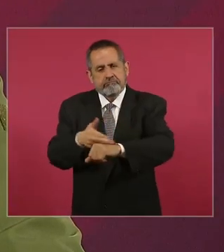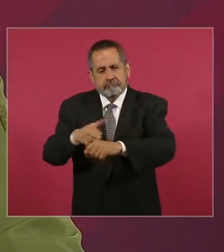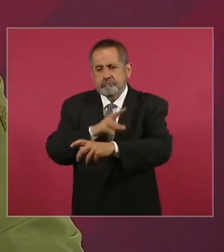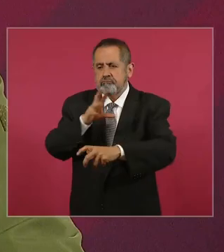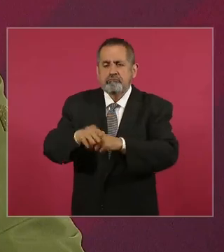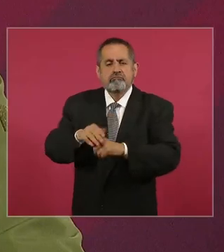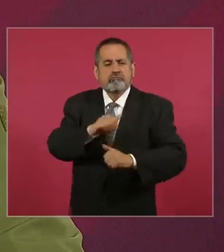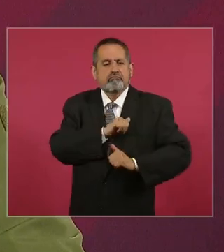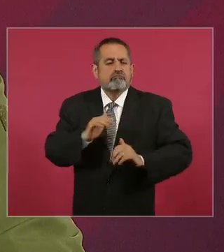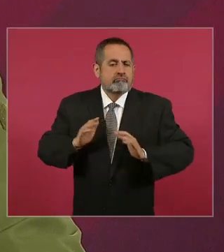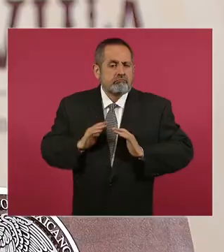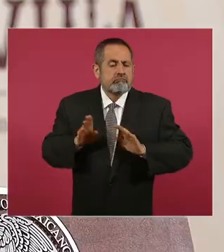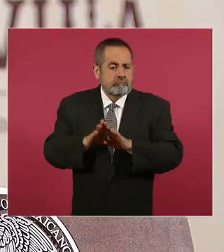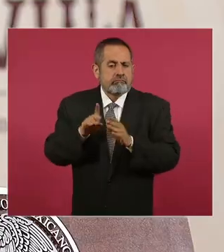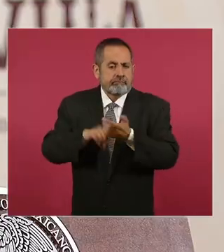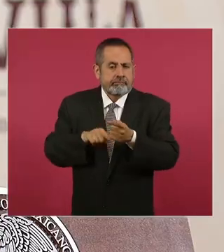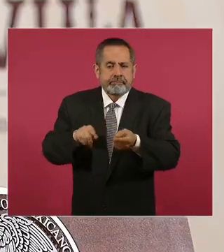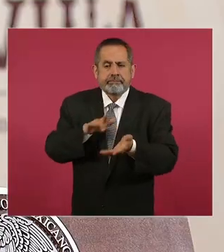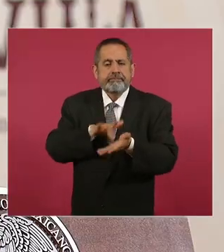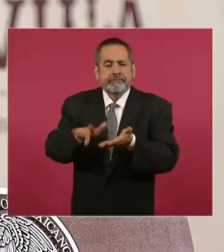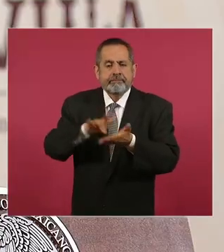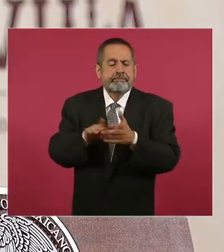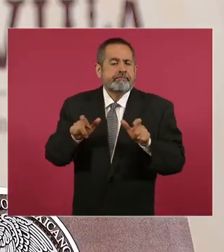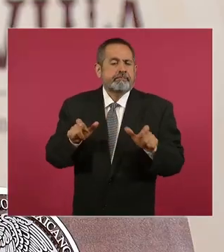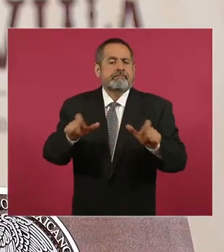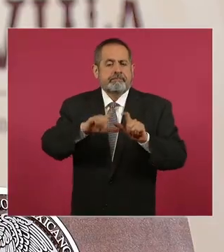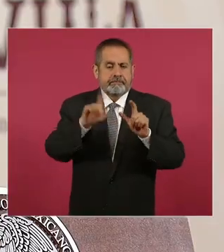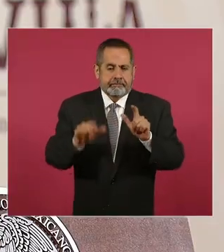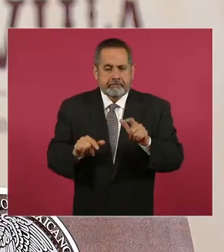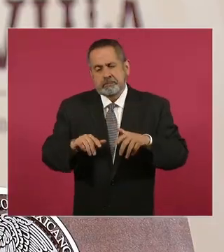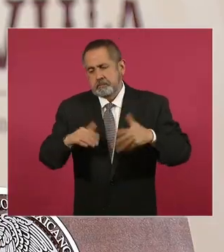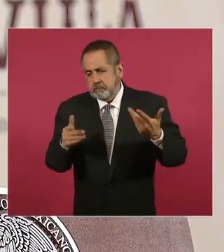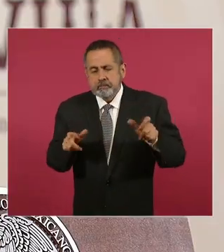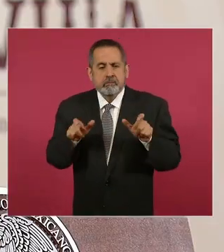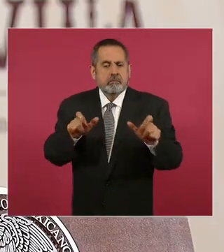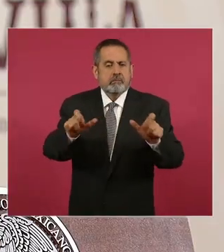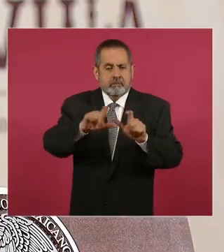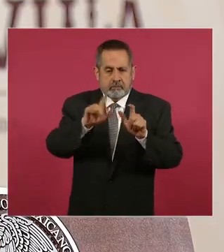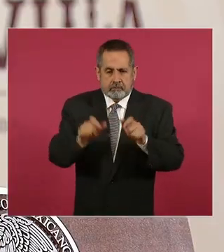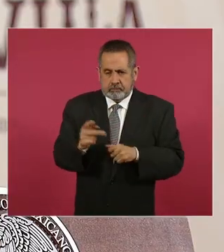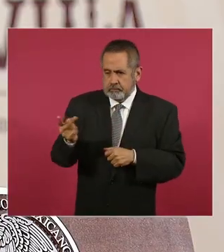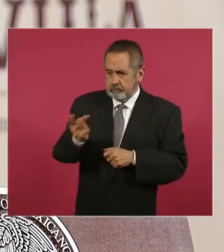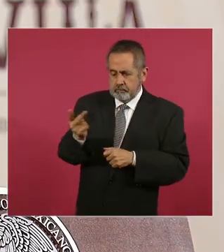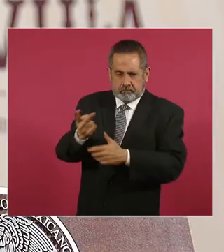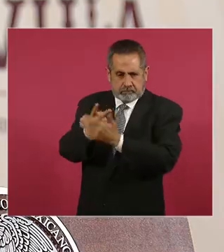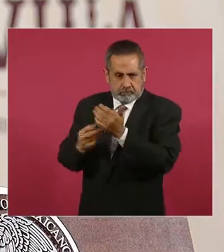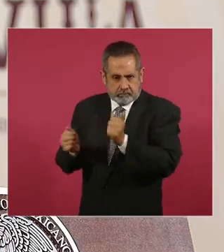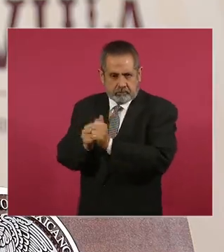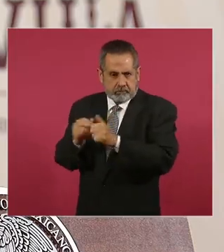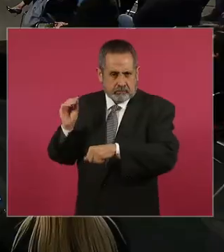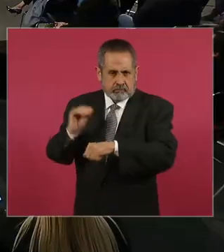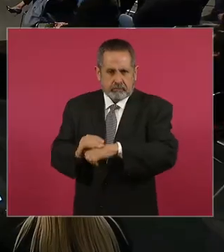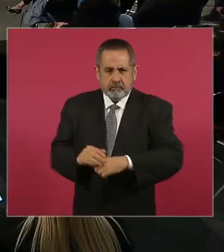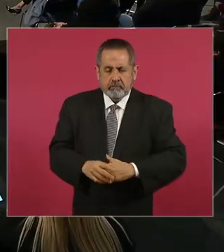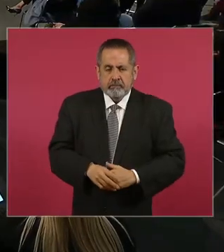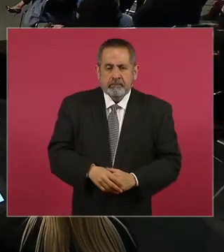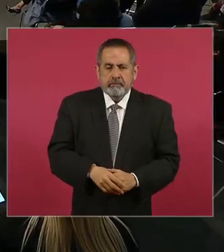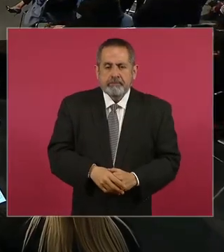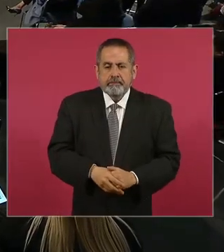el ejército, como mencioné, con apoyo de la Guardia, o la Guardia Nacional con apoyo del ejército.